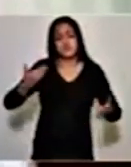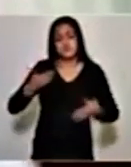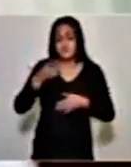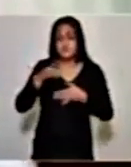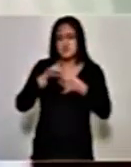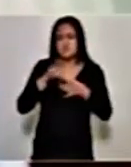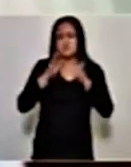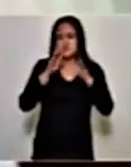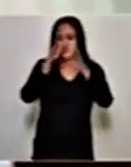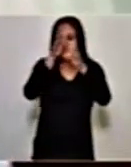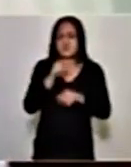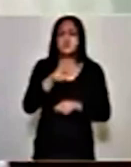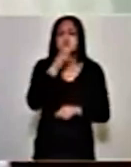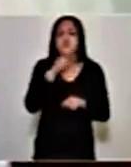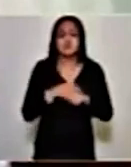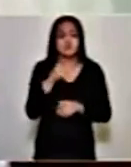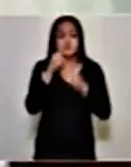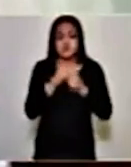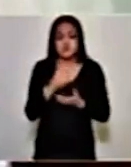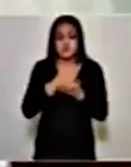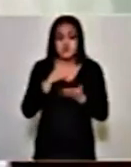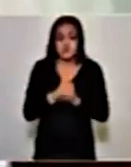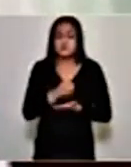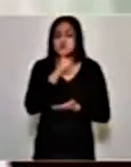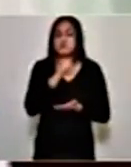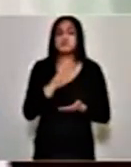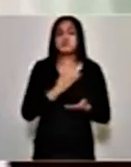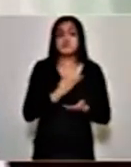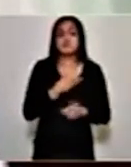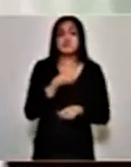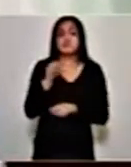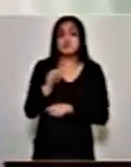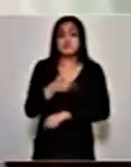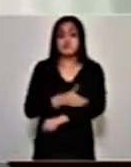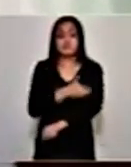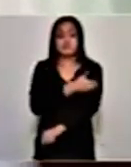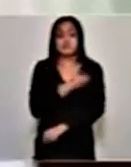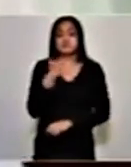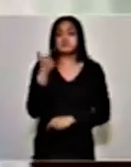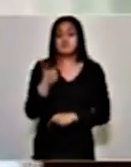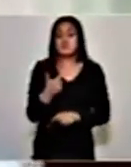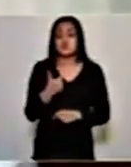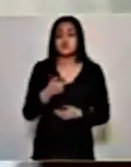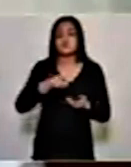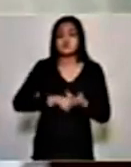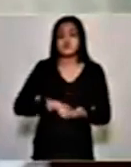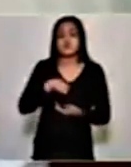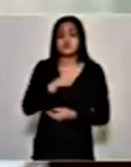Por parte de la Secretaría de Seguridad Ciudadana, mantenemos 16 compañeros y 7 unidades en la